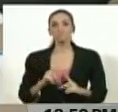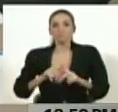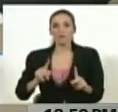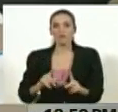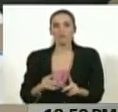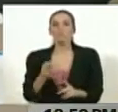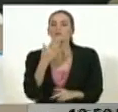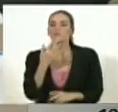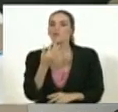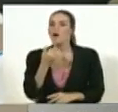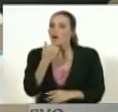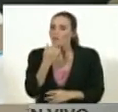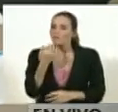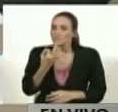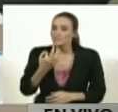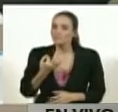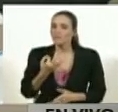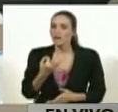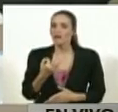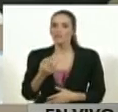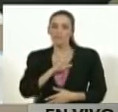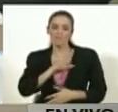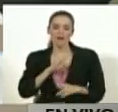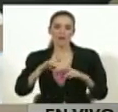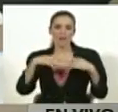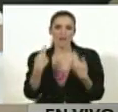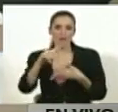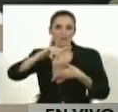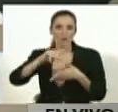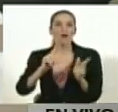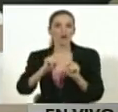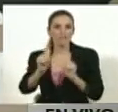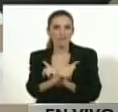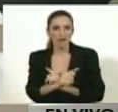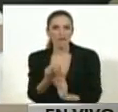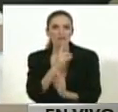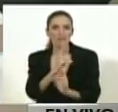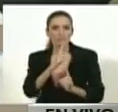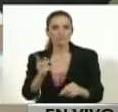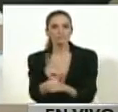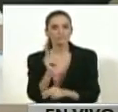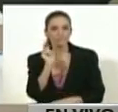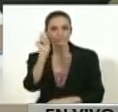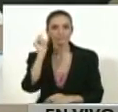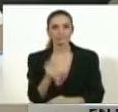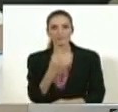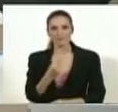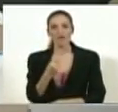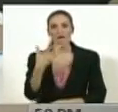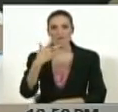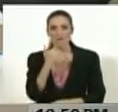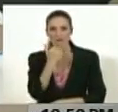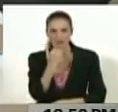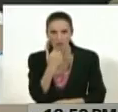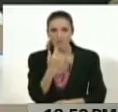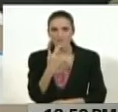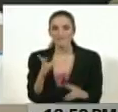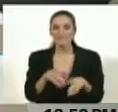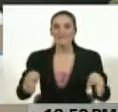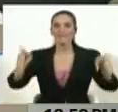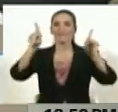esencia en esencia nuestra región ha cambiado y La respuesta inmediata es que existe algo que se llama